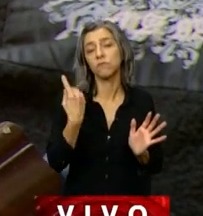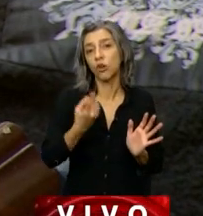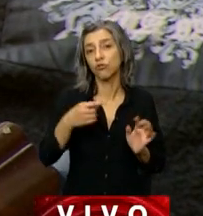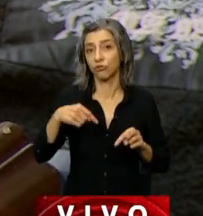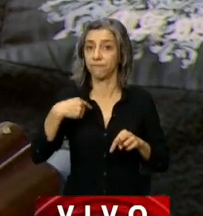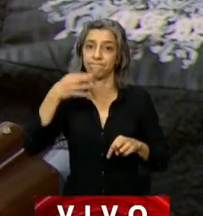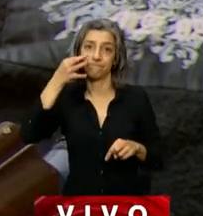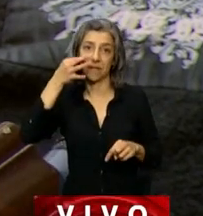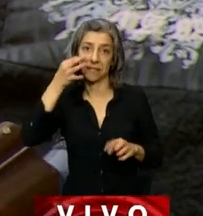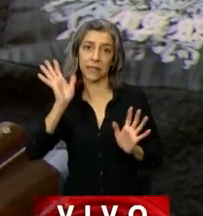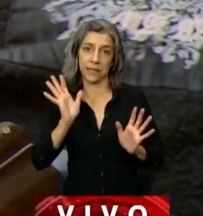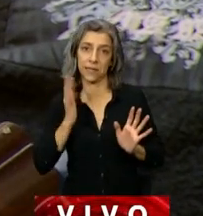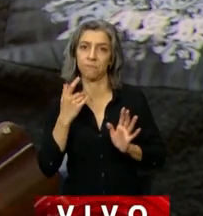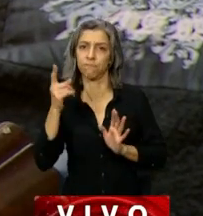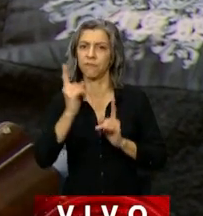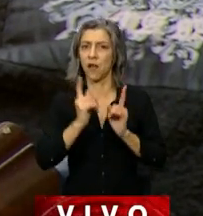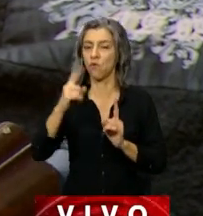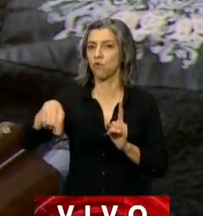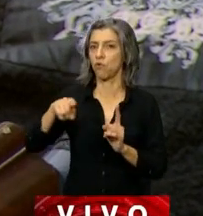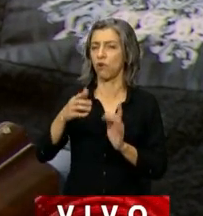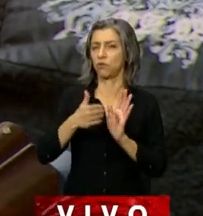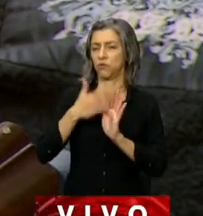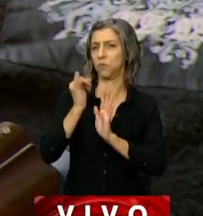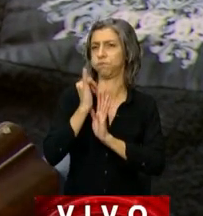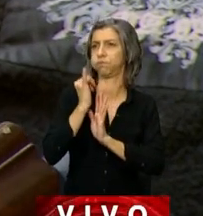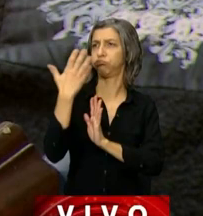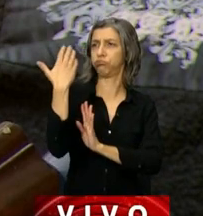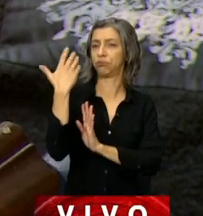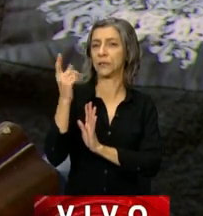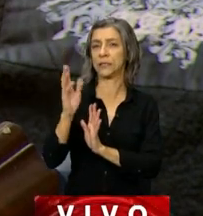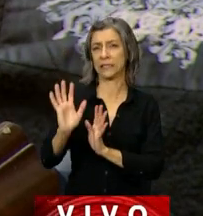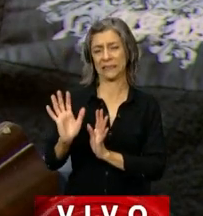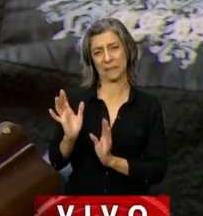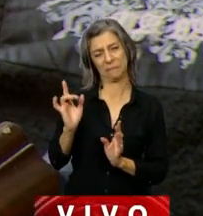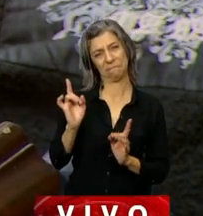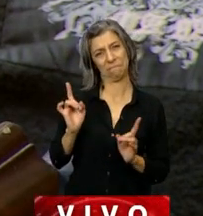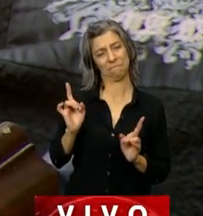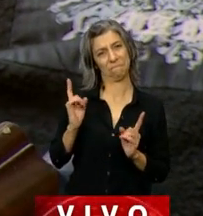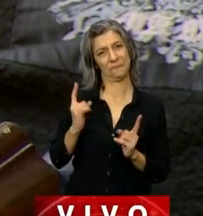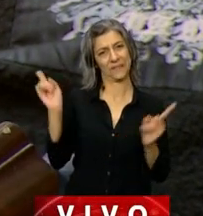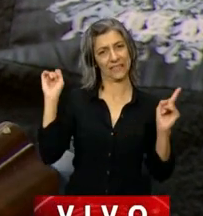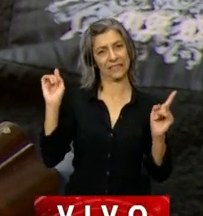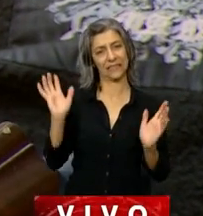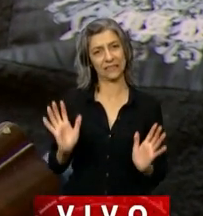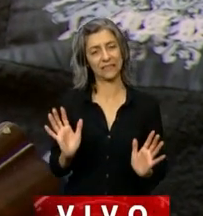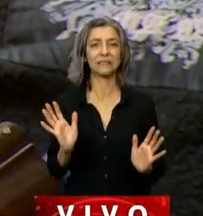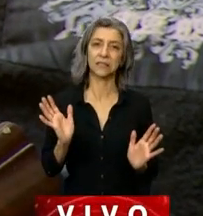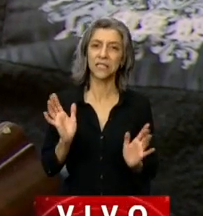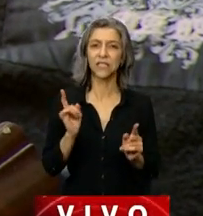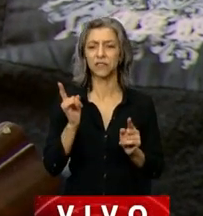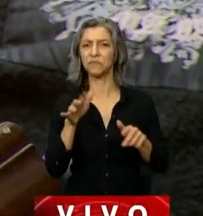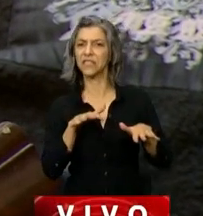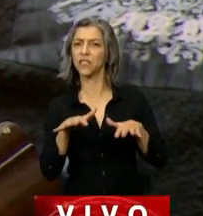testigos de algunos argumentos bastante insólitos y también de una cierta puesta en escena que llama bastante la